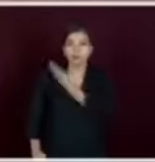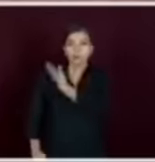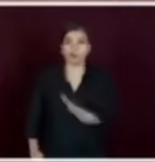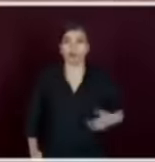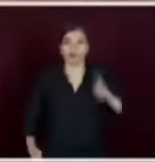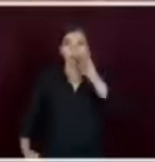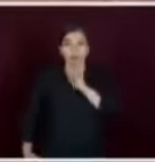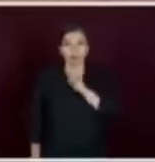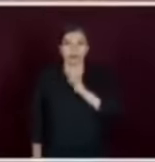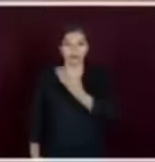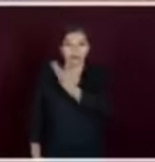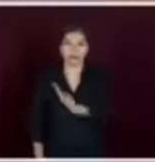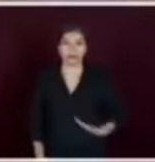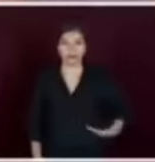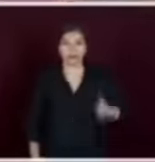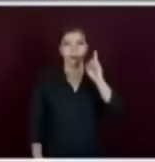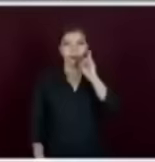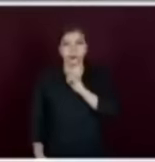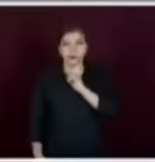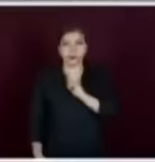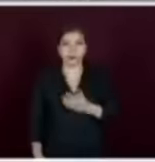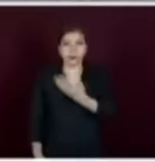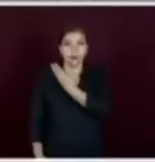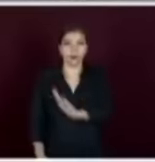Presidenta, presidenta,